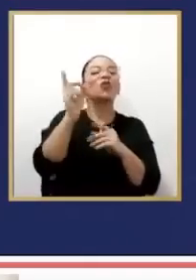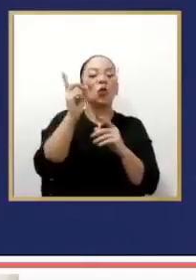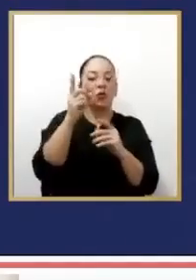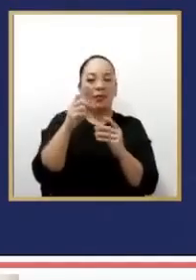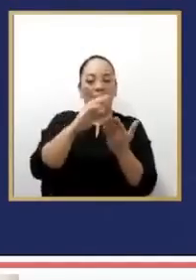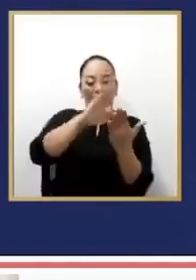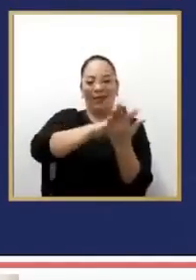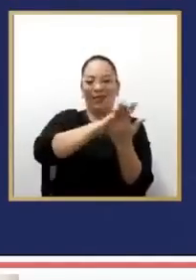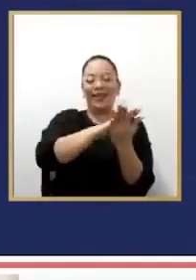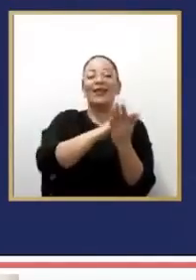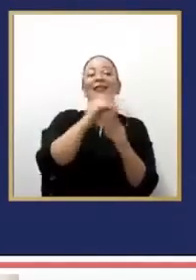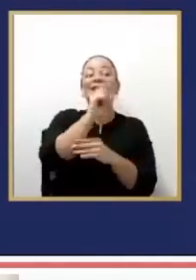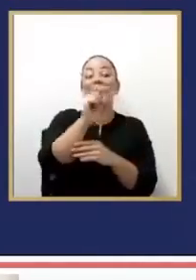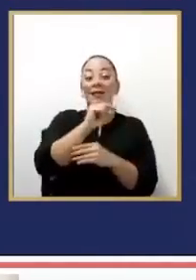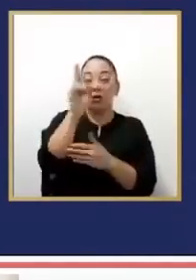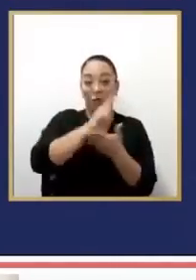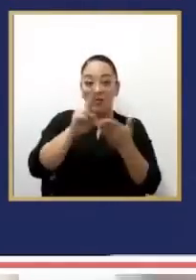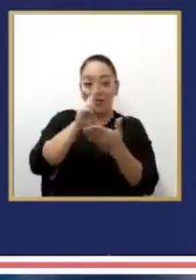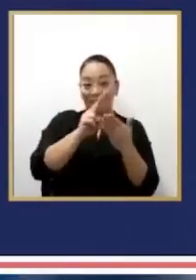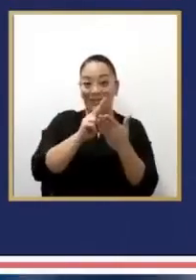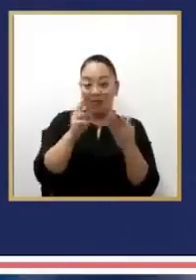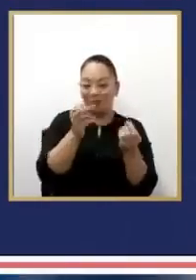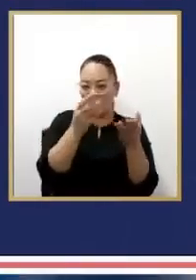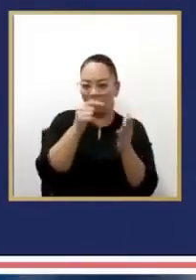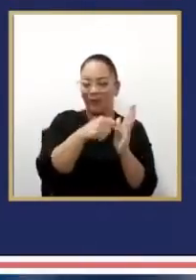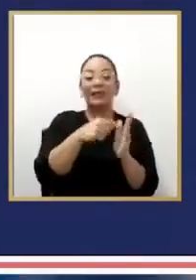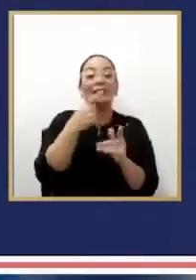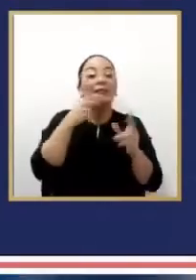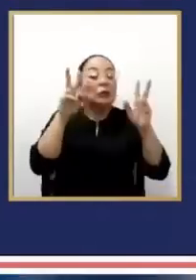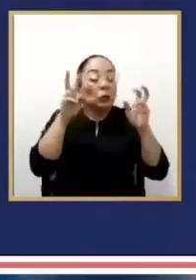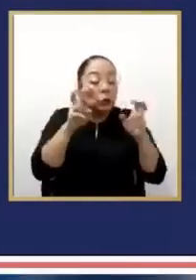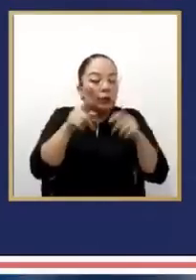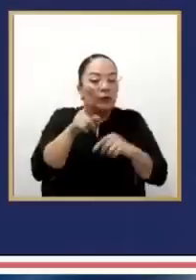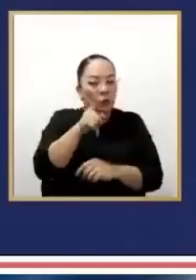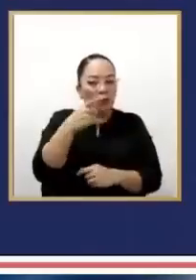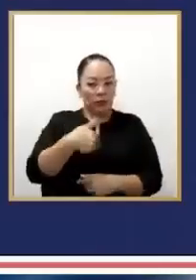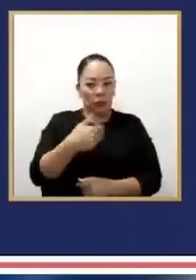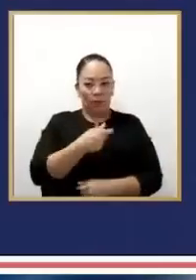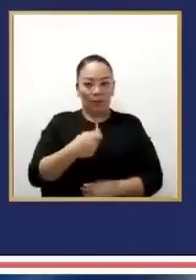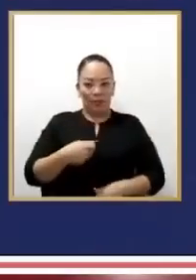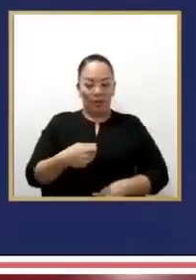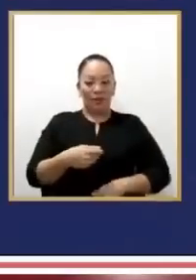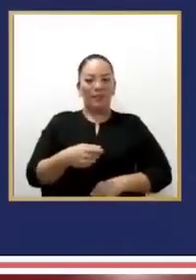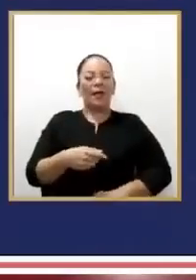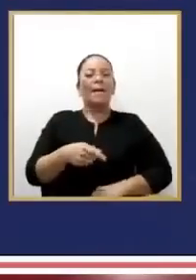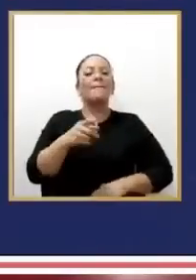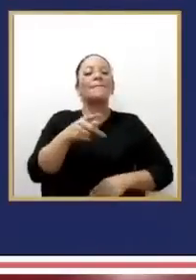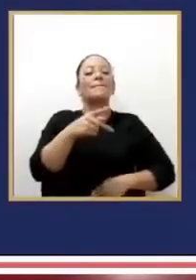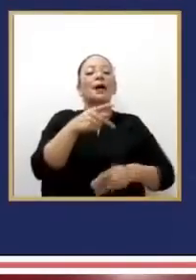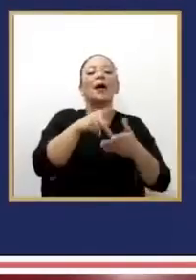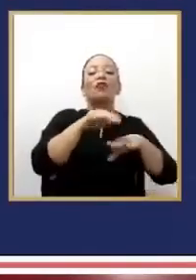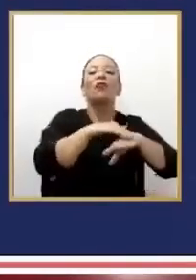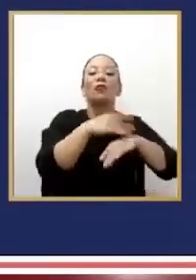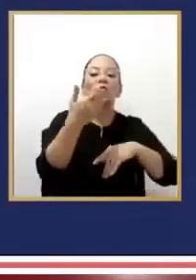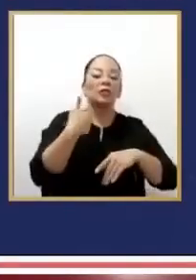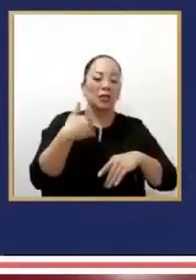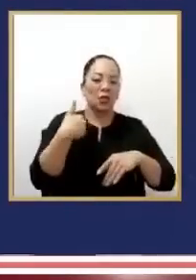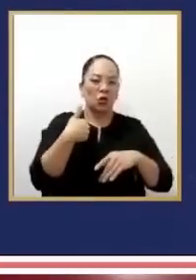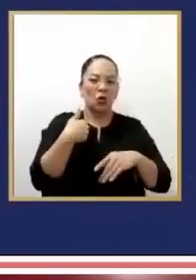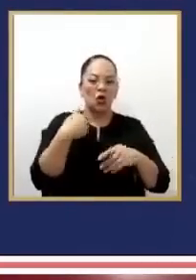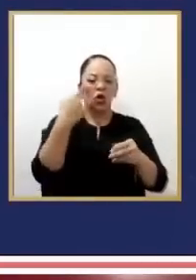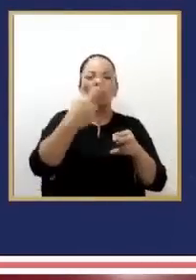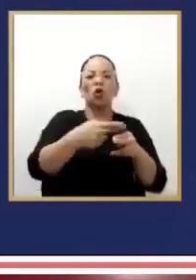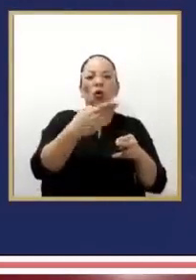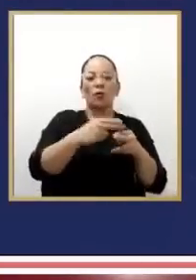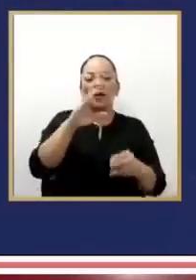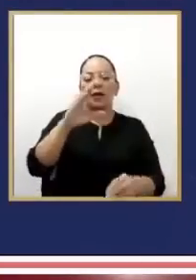Universidad, donde presuntamente usted, señor presidente, le estaba pagando favores a un señor que responde al nombre